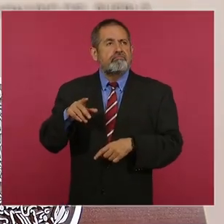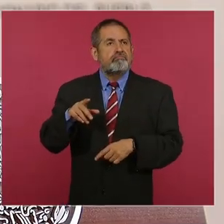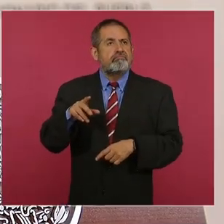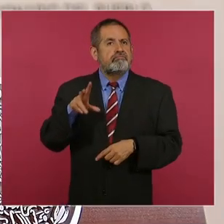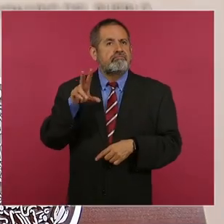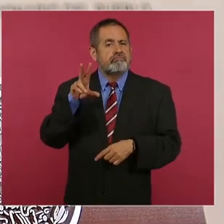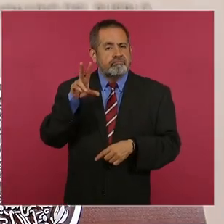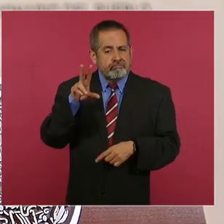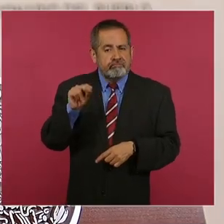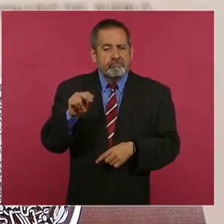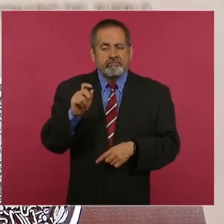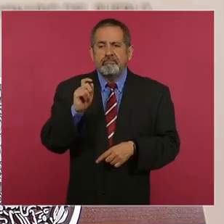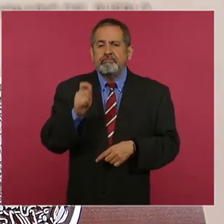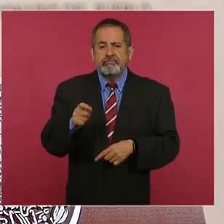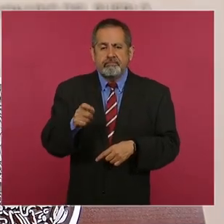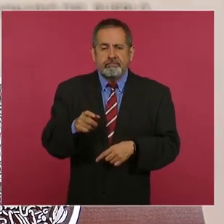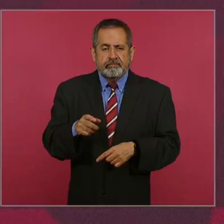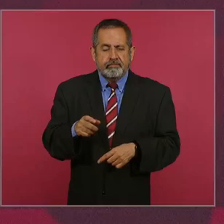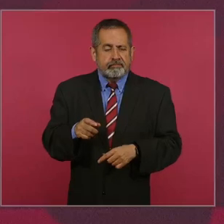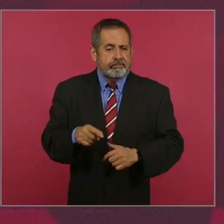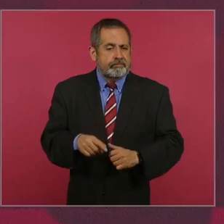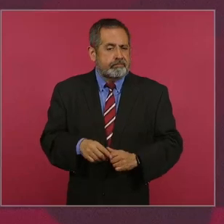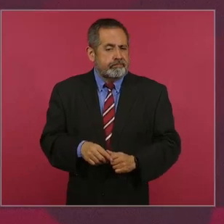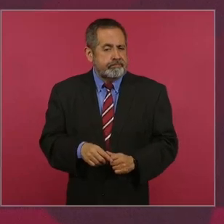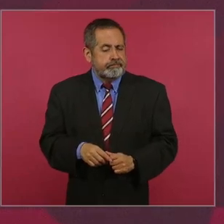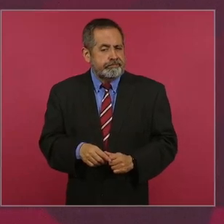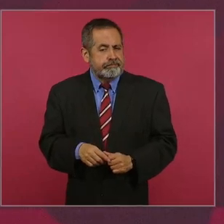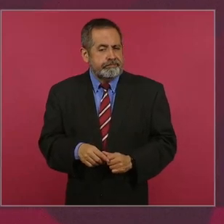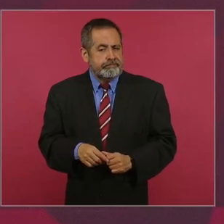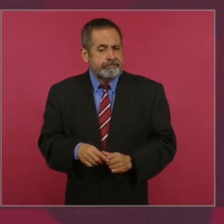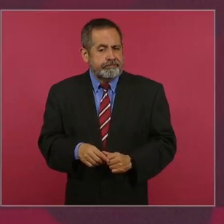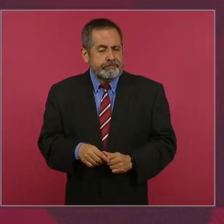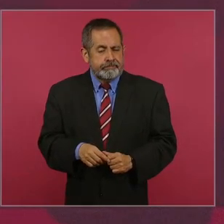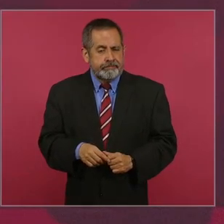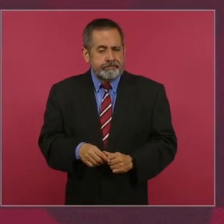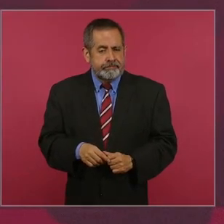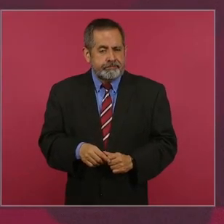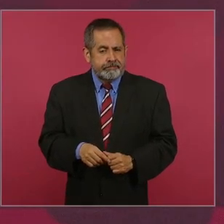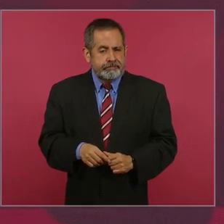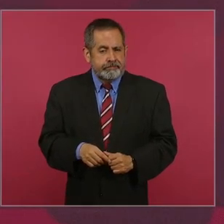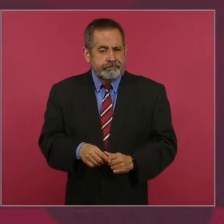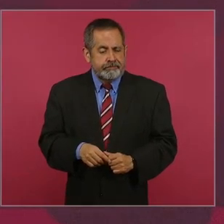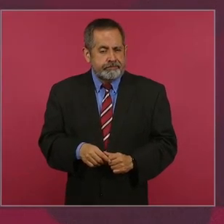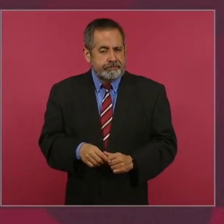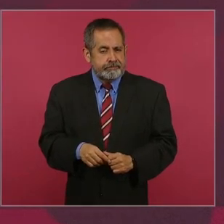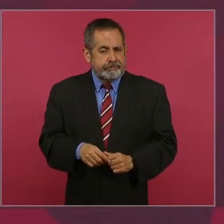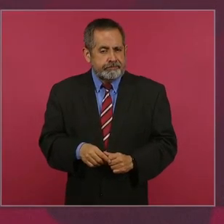a tratar ningún tema que tenga que ver